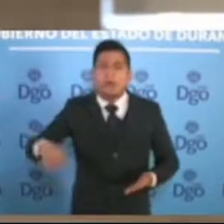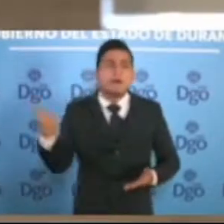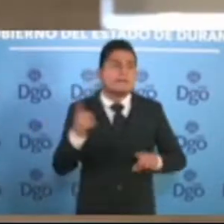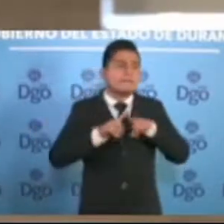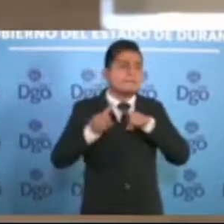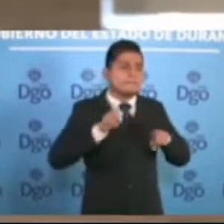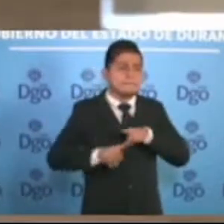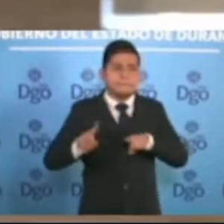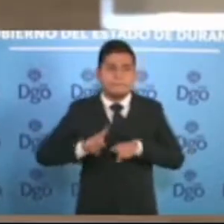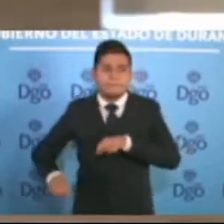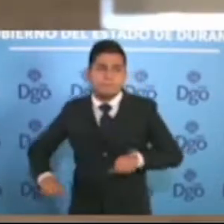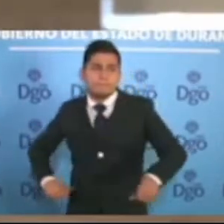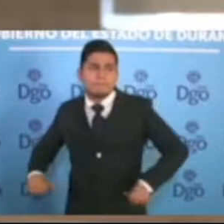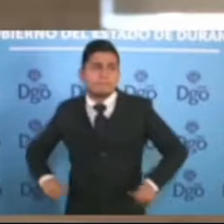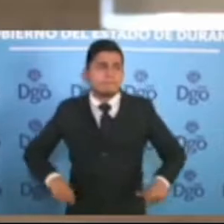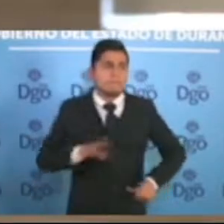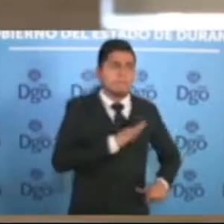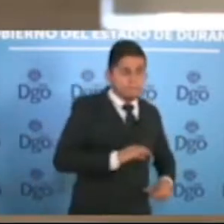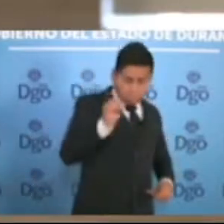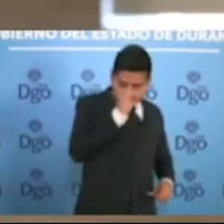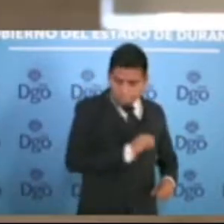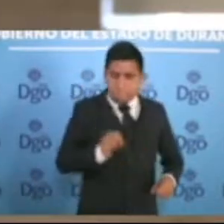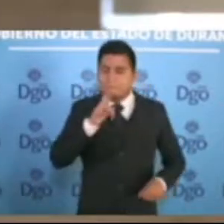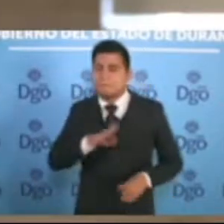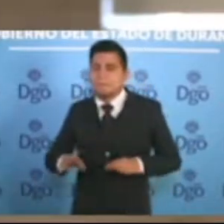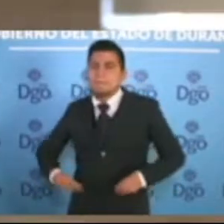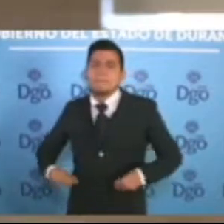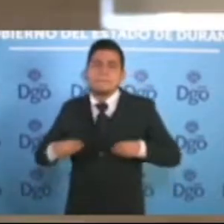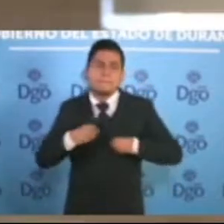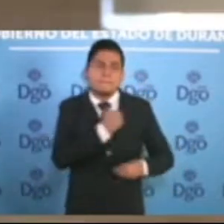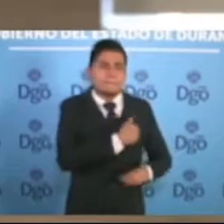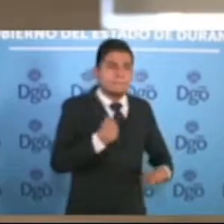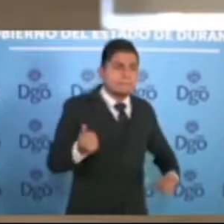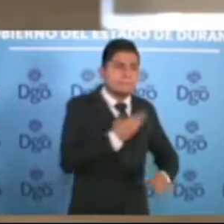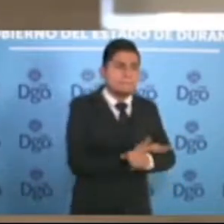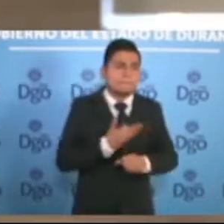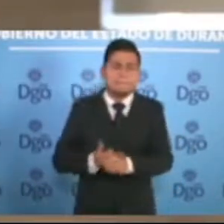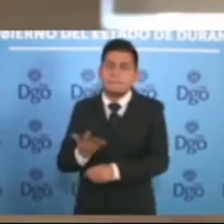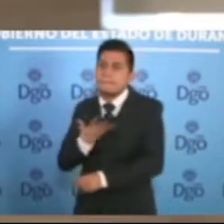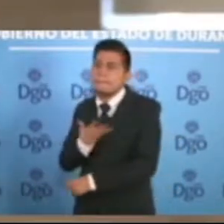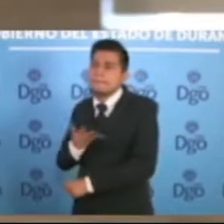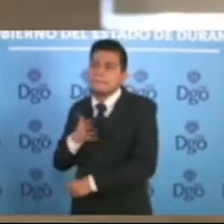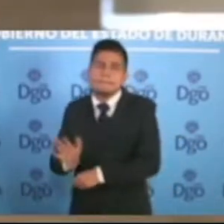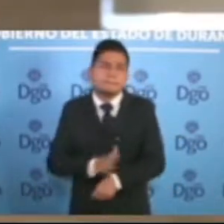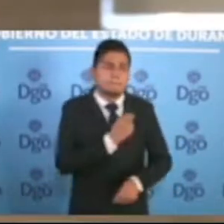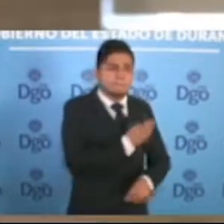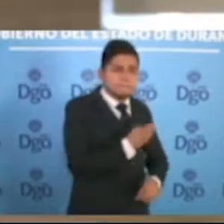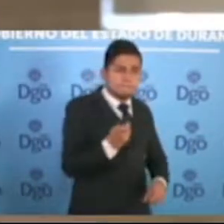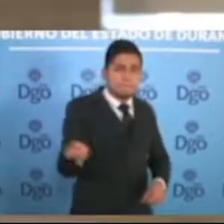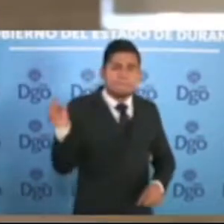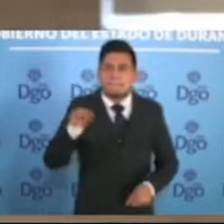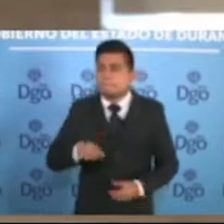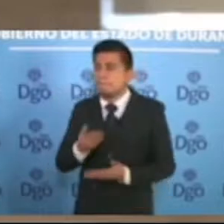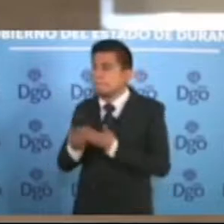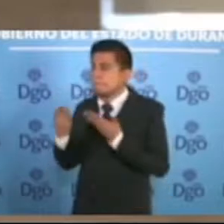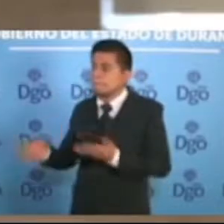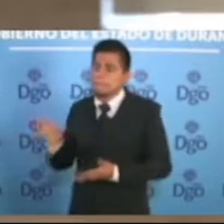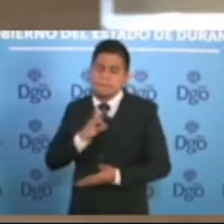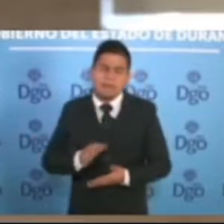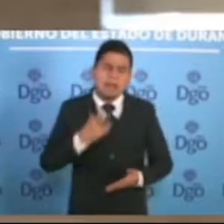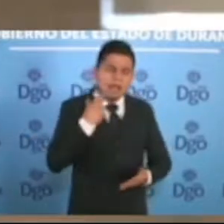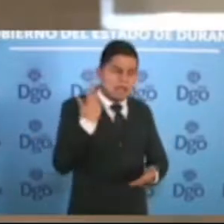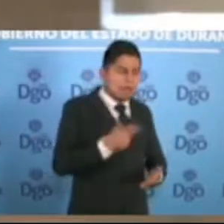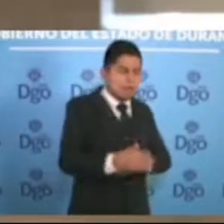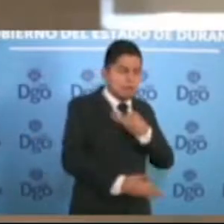acciones mejore la calidad de vida de cada una de las familias y por ello, en el caso de la población